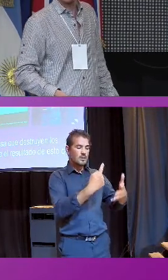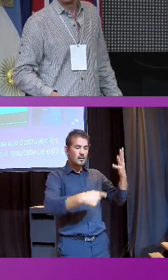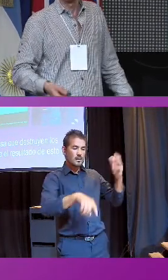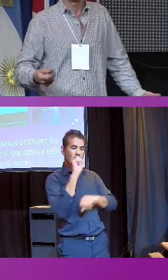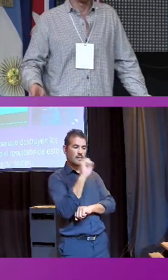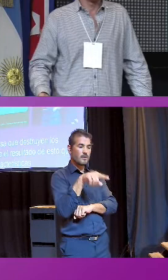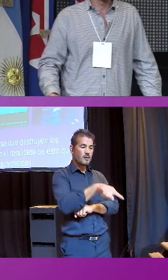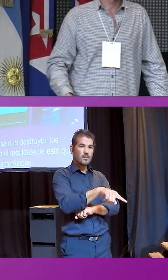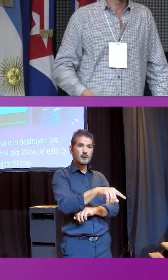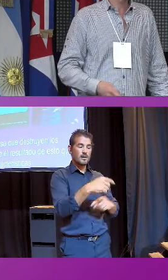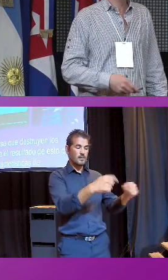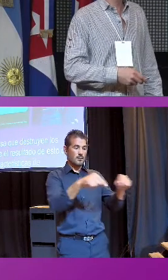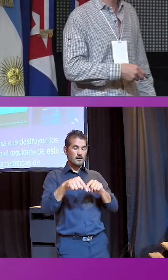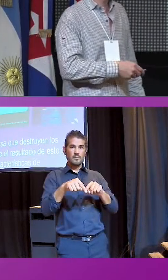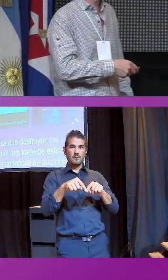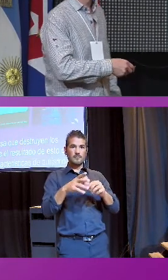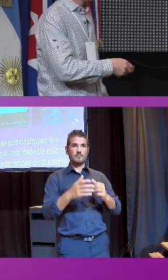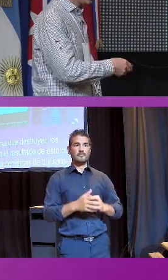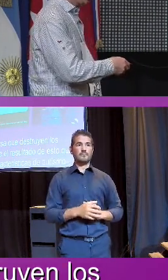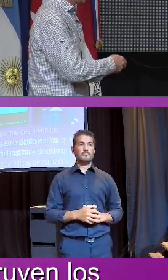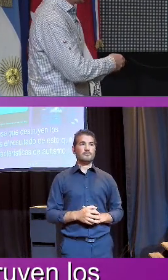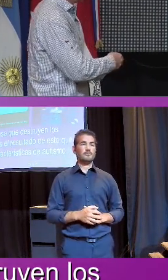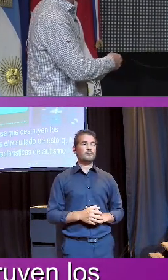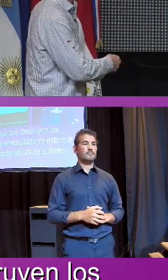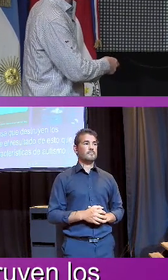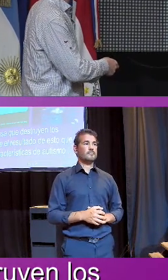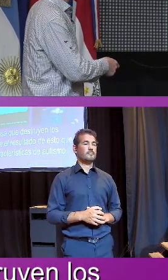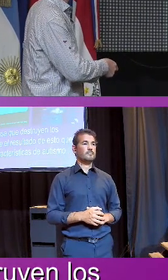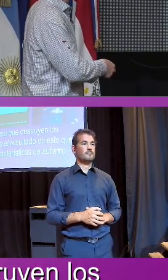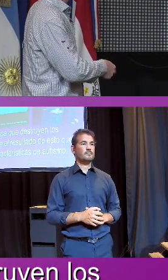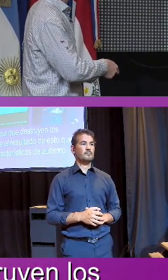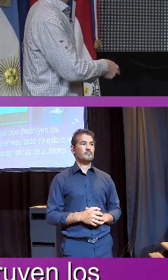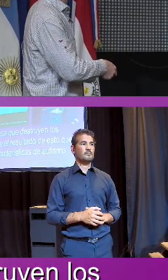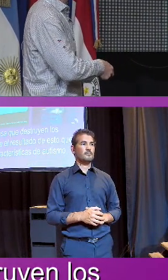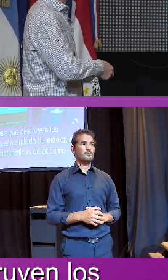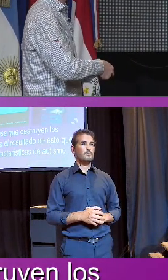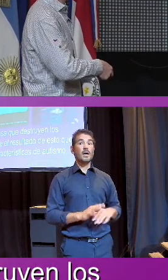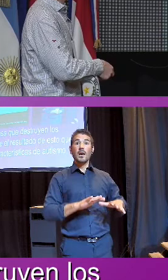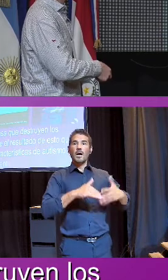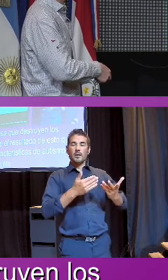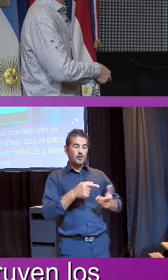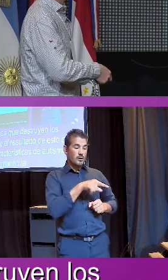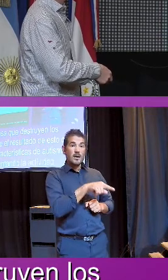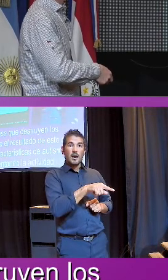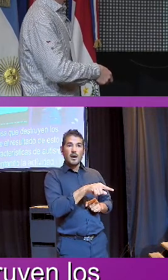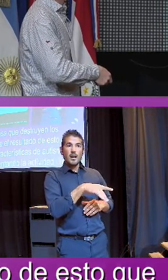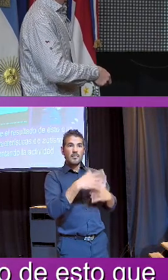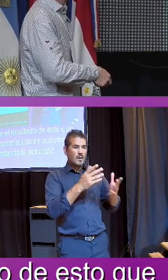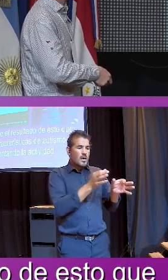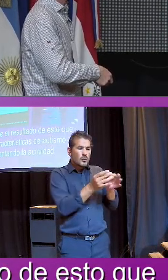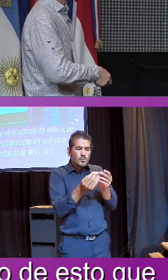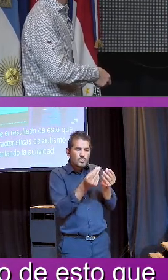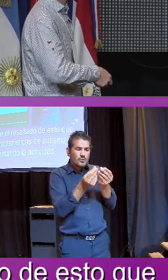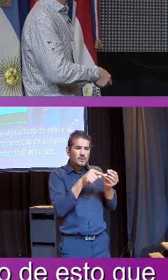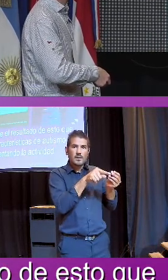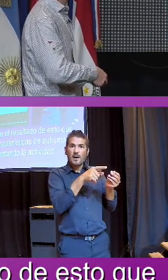características de autismo en estos modelos de ratas, ¿sí? Aumentando la actividad cannabinoide